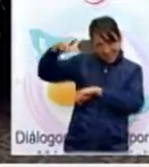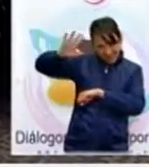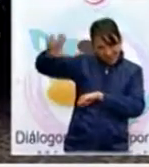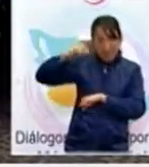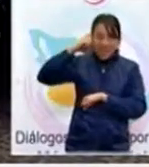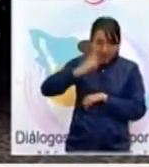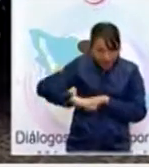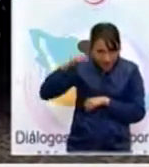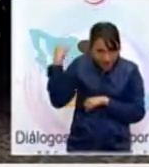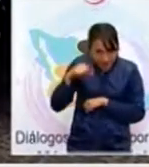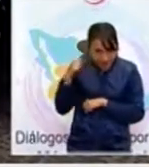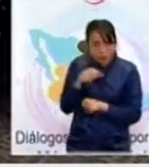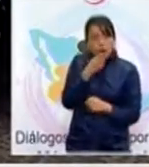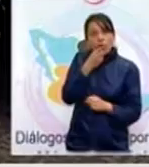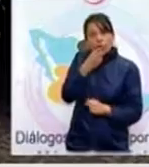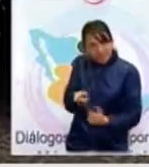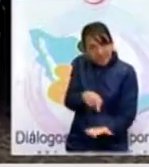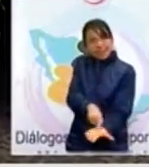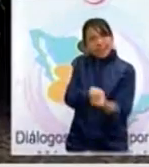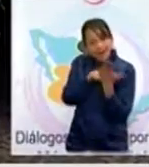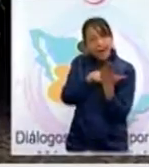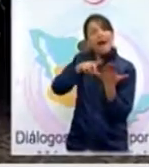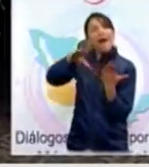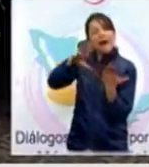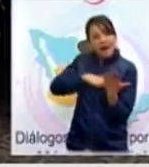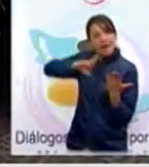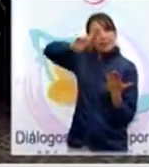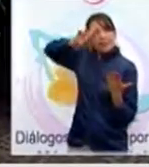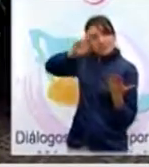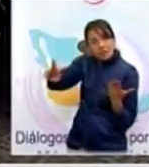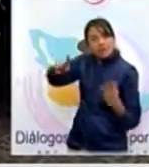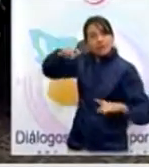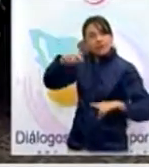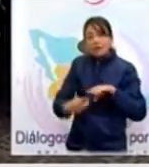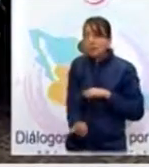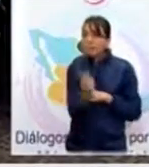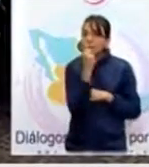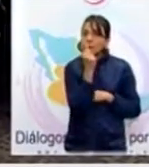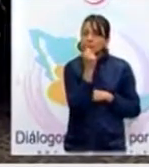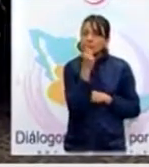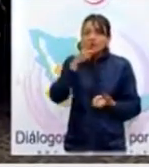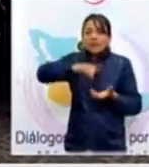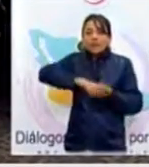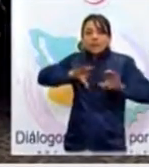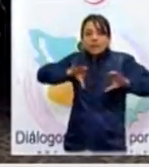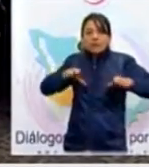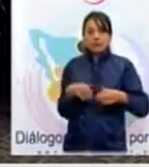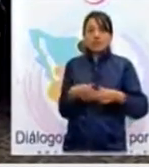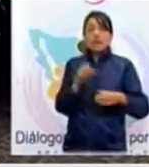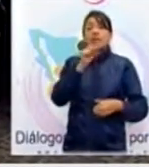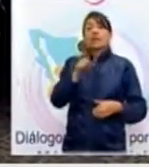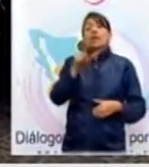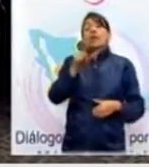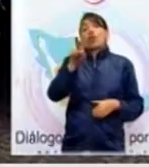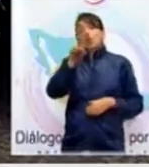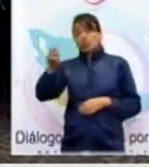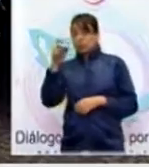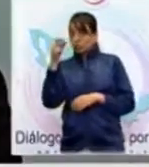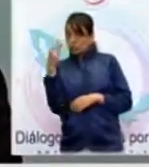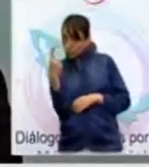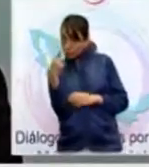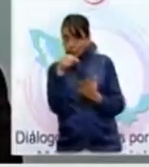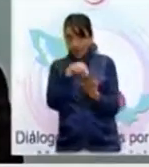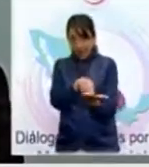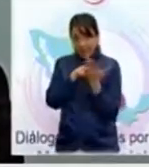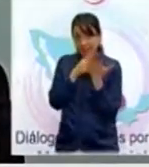la figura social de policía comunitaria y la ley 201 reconoce la figura de policía rural. ¿Cuál